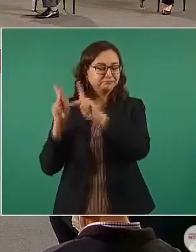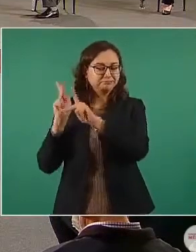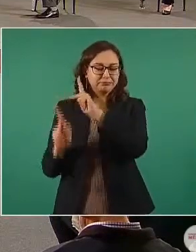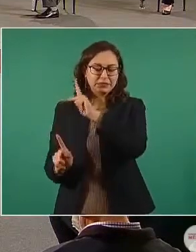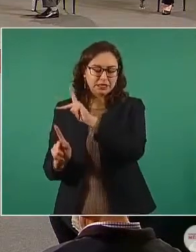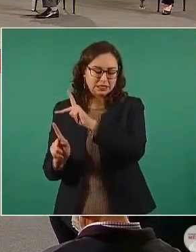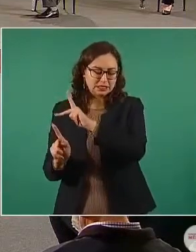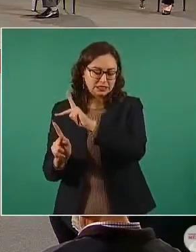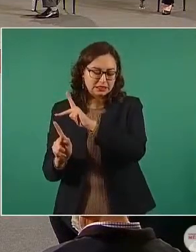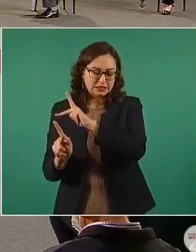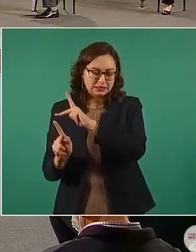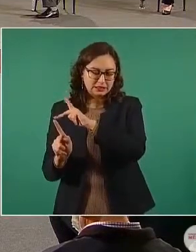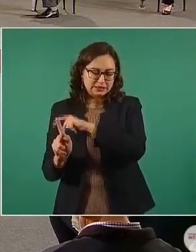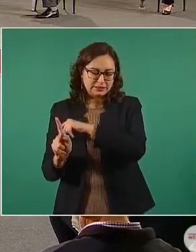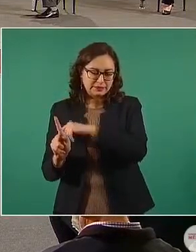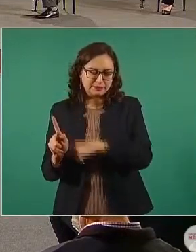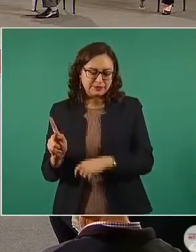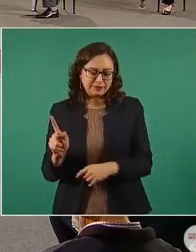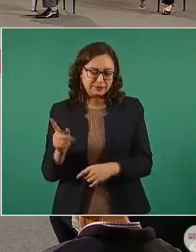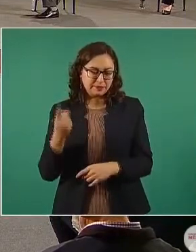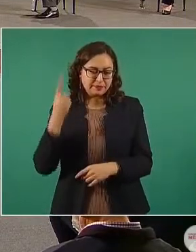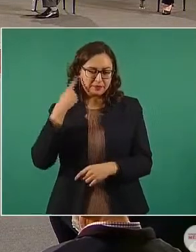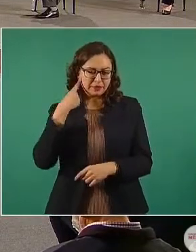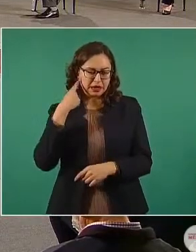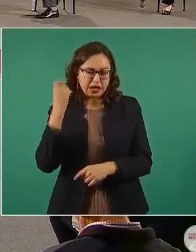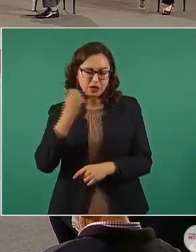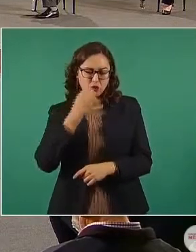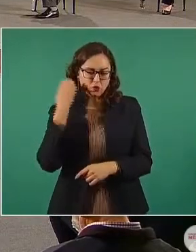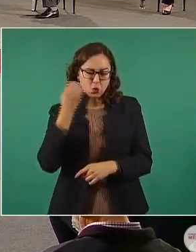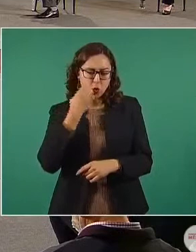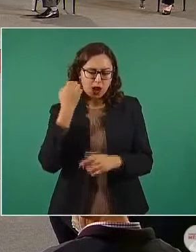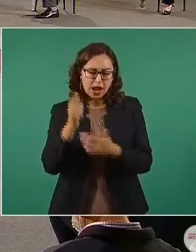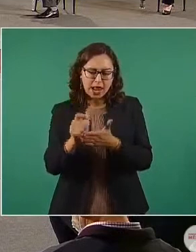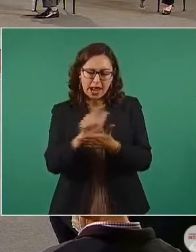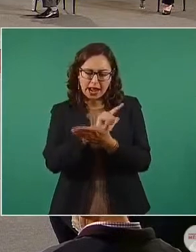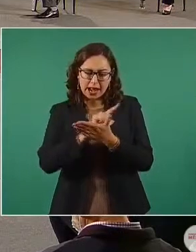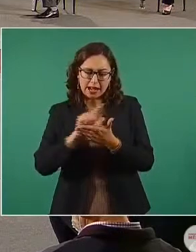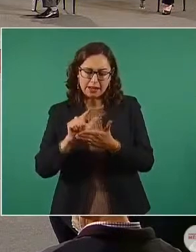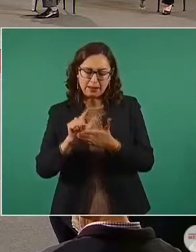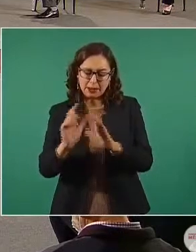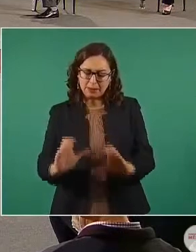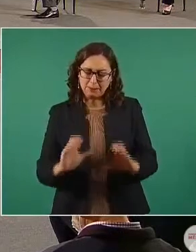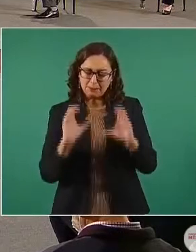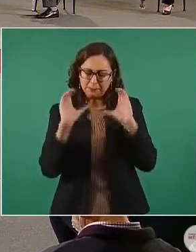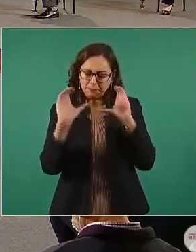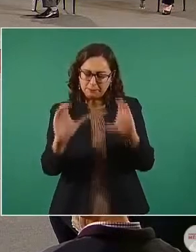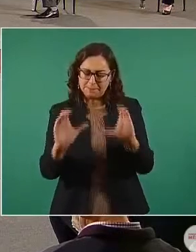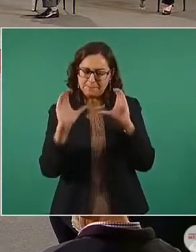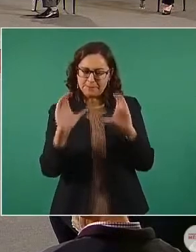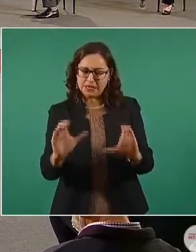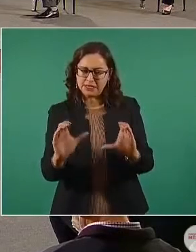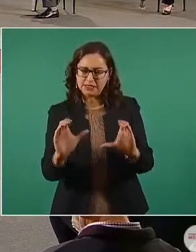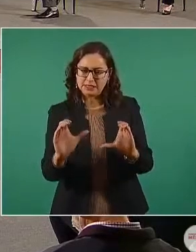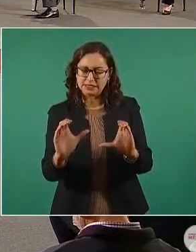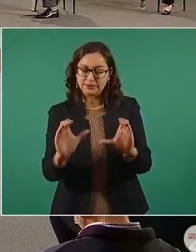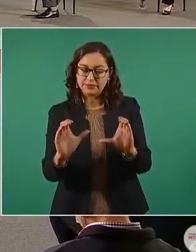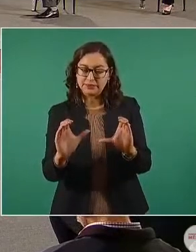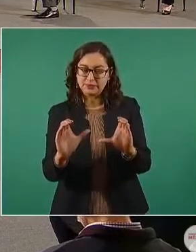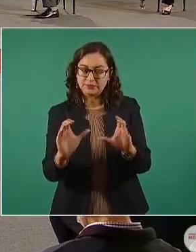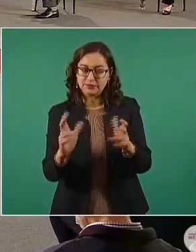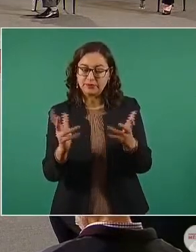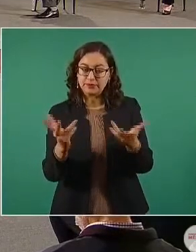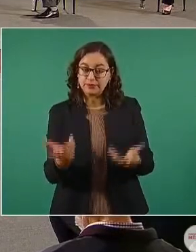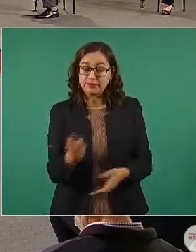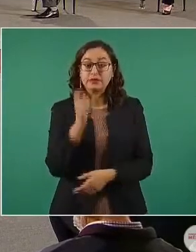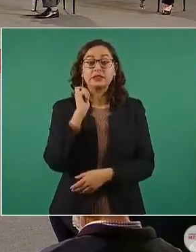una escuela y conexiones y también en cuidados. Hablo en este sentido que los mejores alimentos